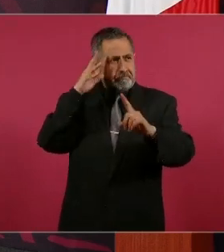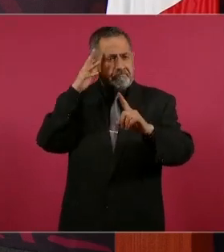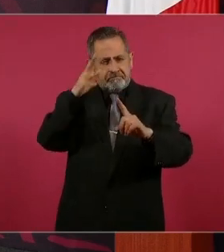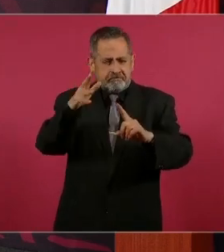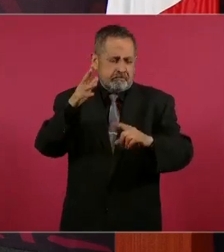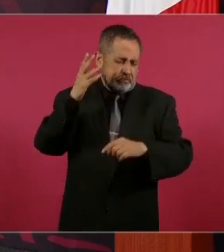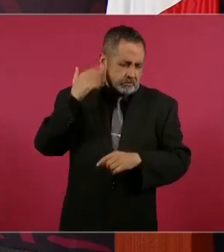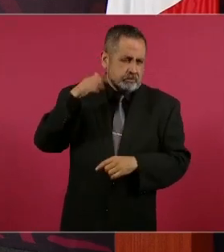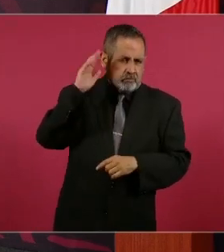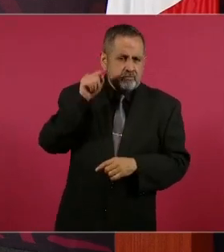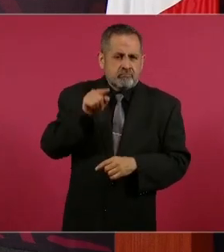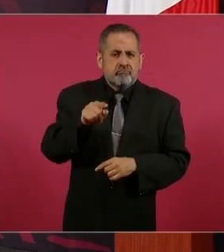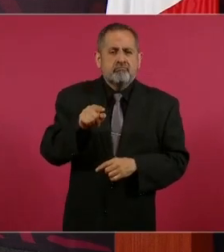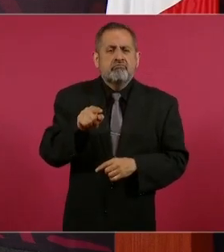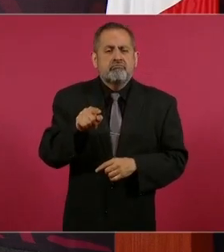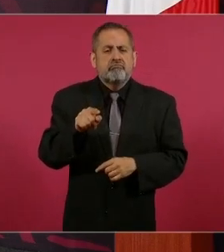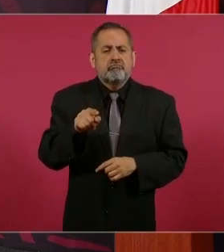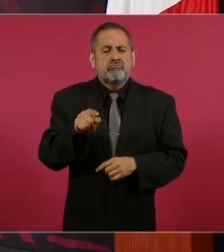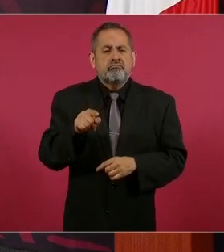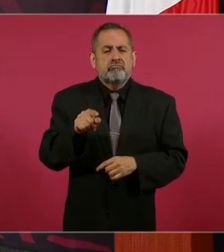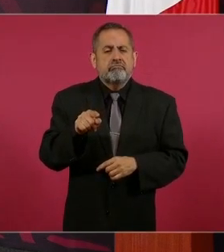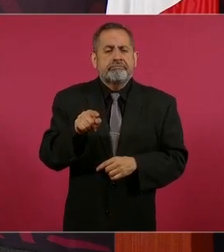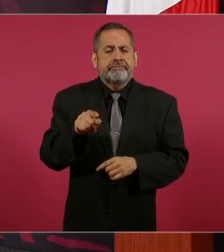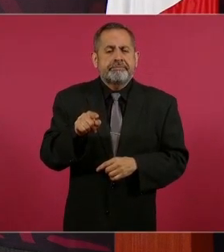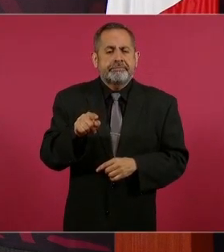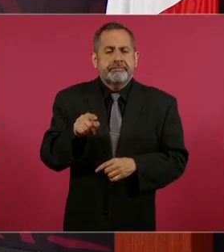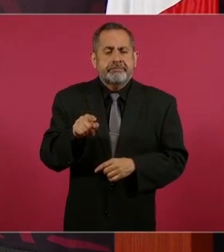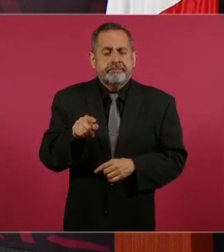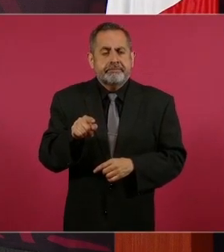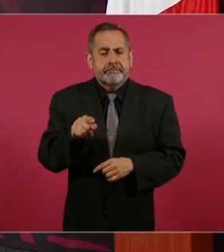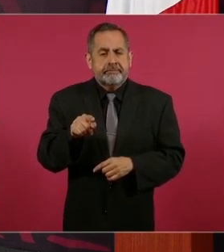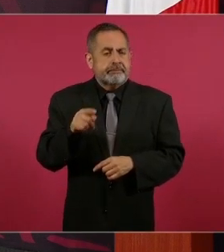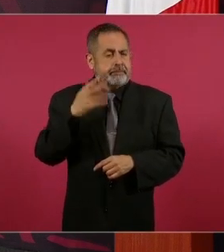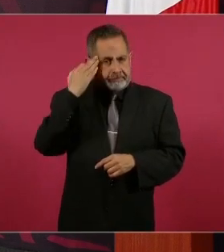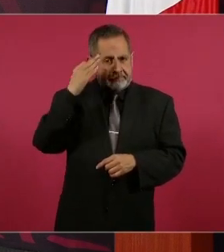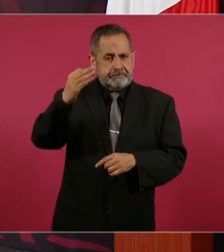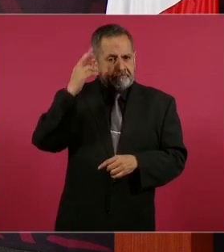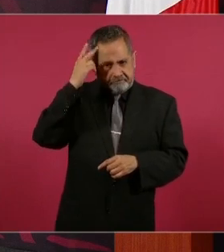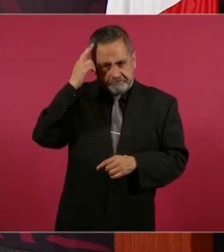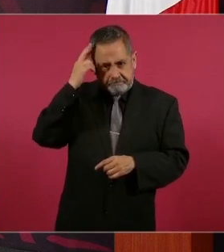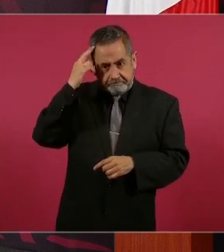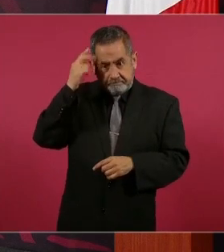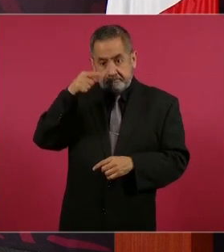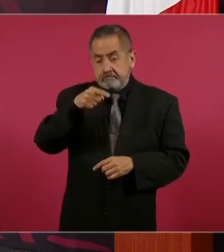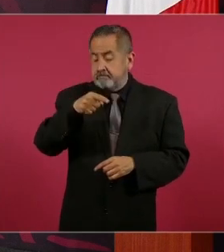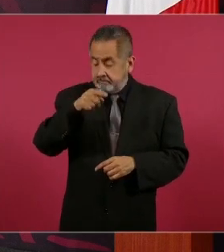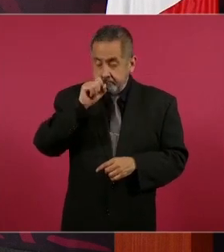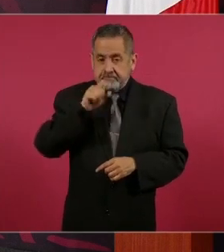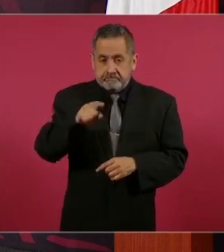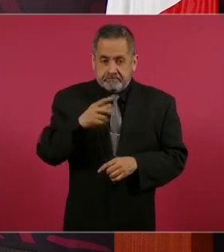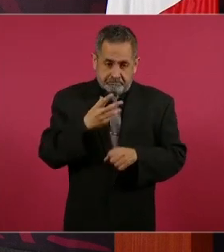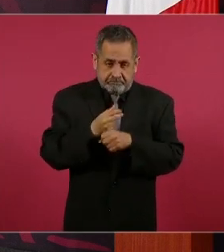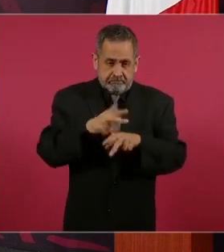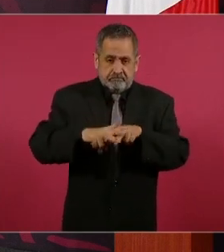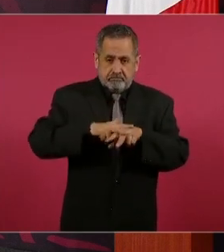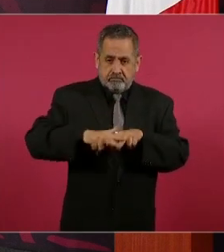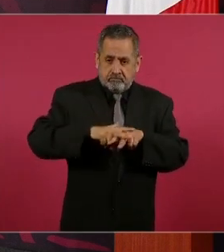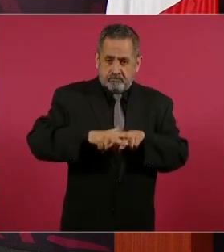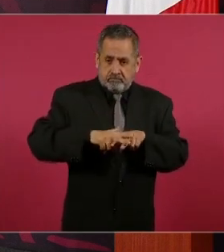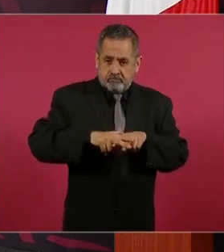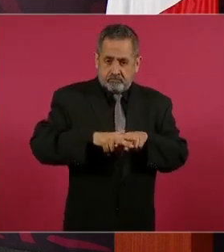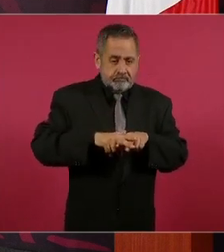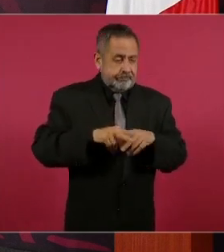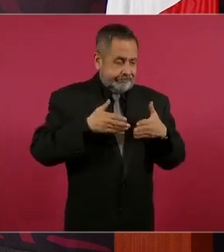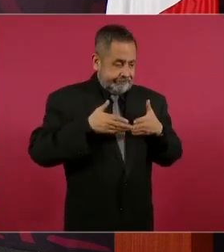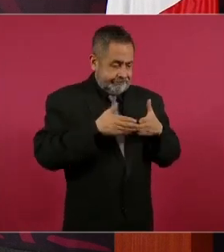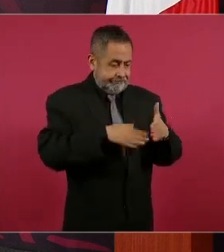la época de Porfirio Díaz, se construyó el ferrocarril y los